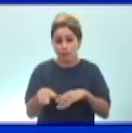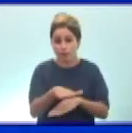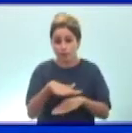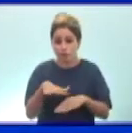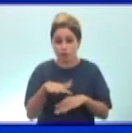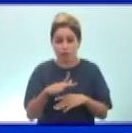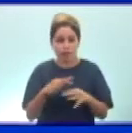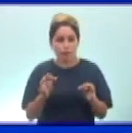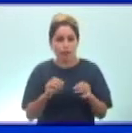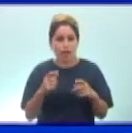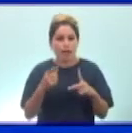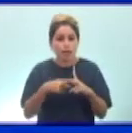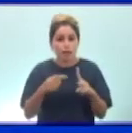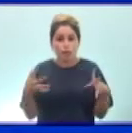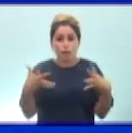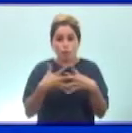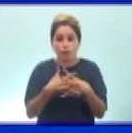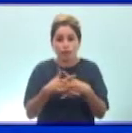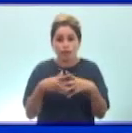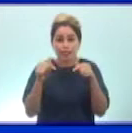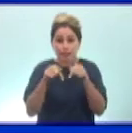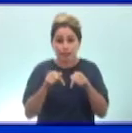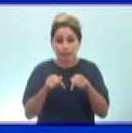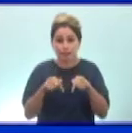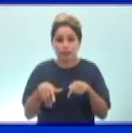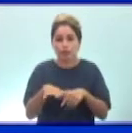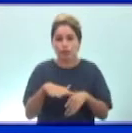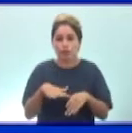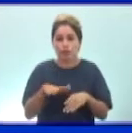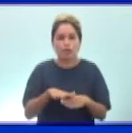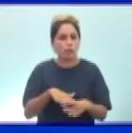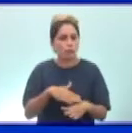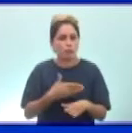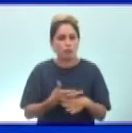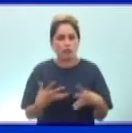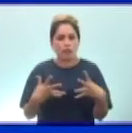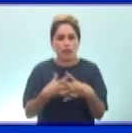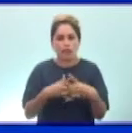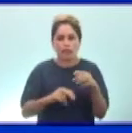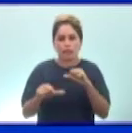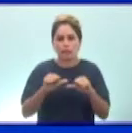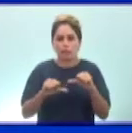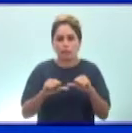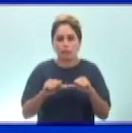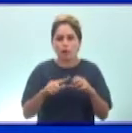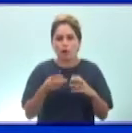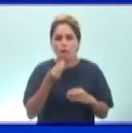formar estas sustancias, además de predecir el posible enlace químico que pueden formar.